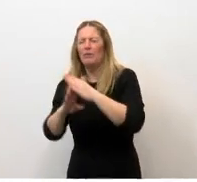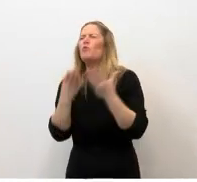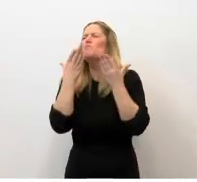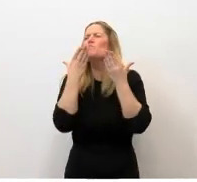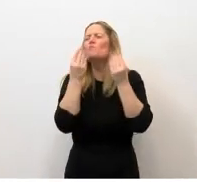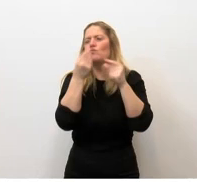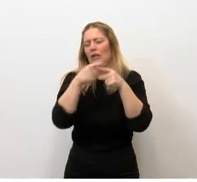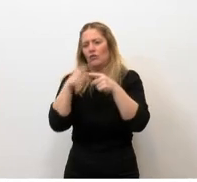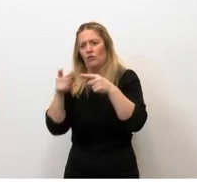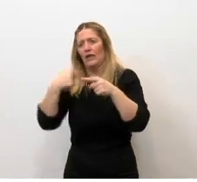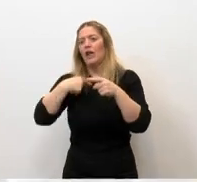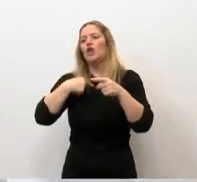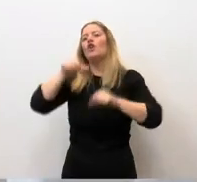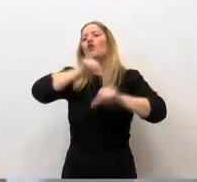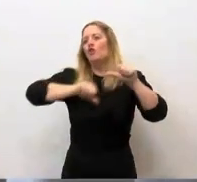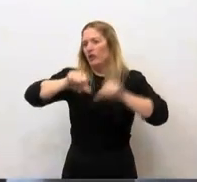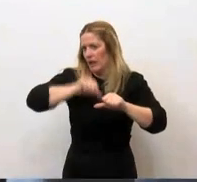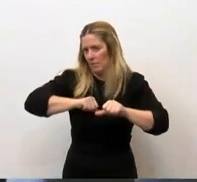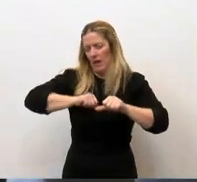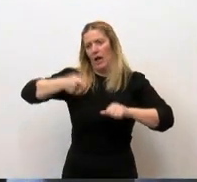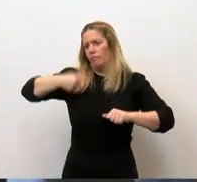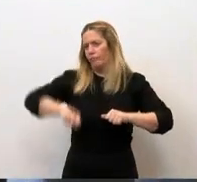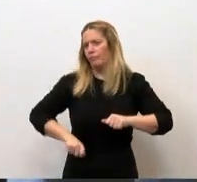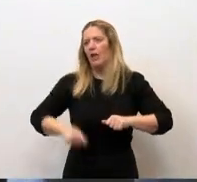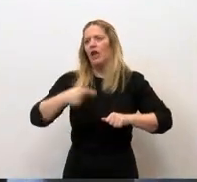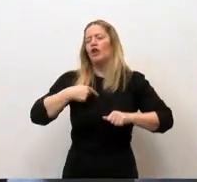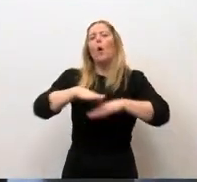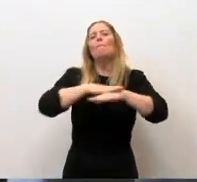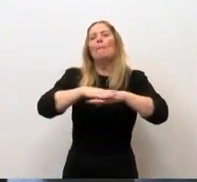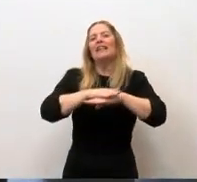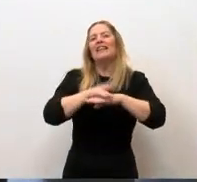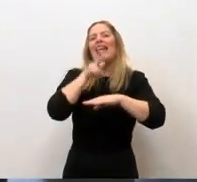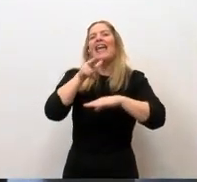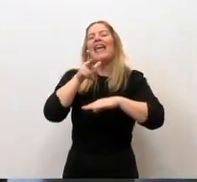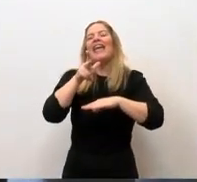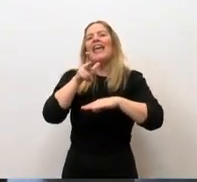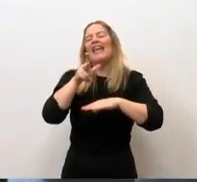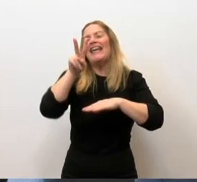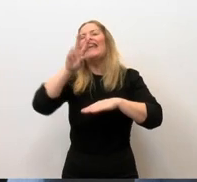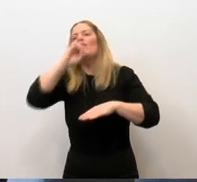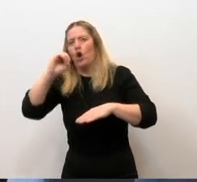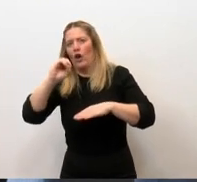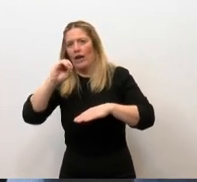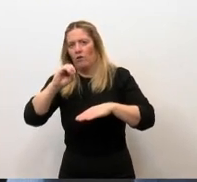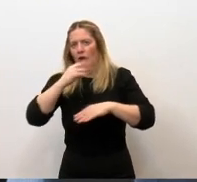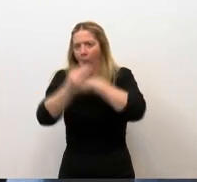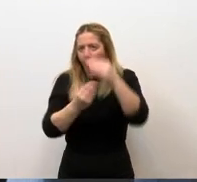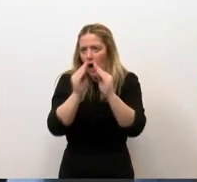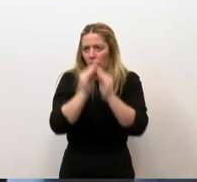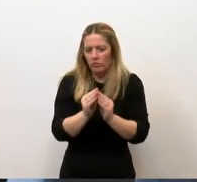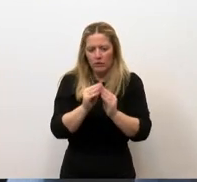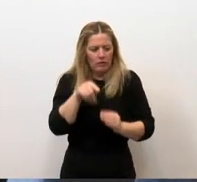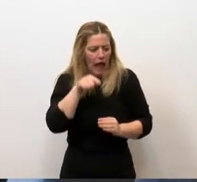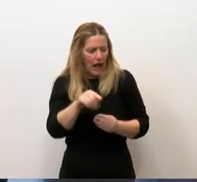yo soy química computacional, yo hago modelización de enlaces de hidrógeno. Va, ¿cómo meto ahí la perspectiva de